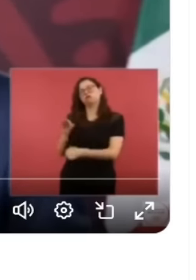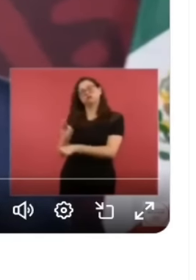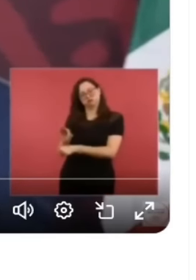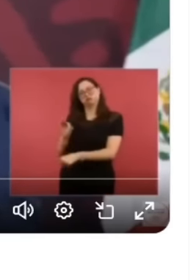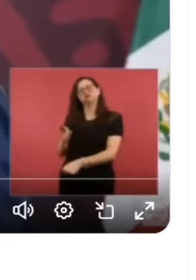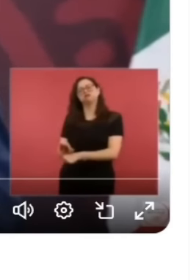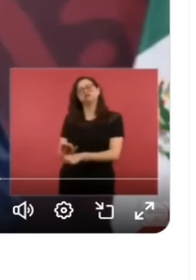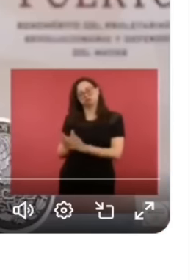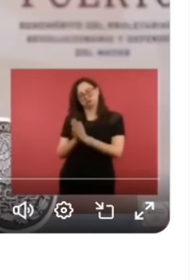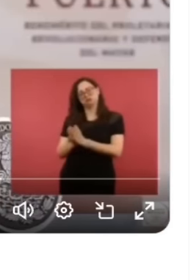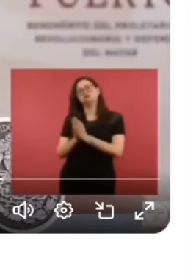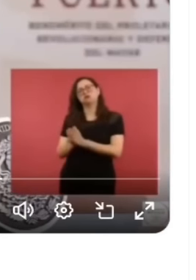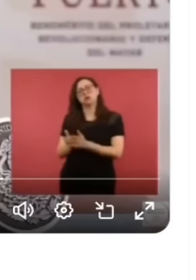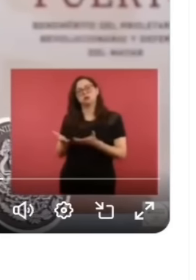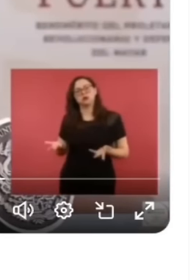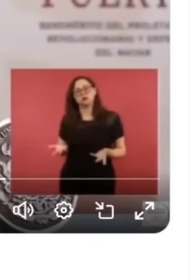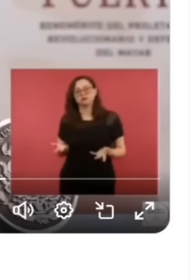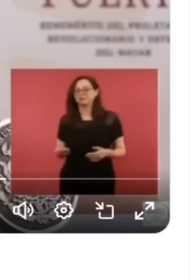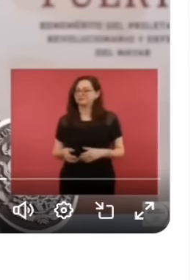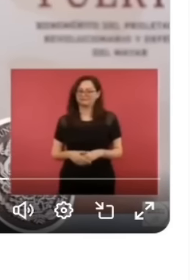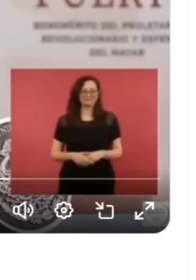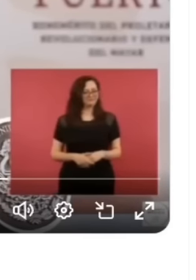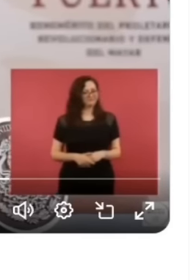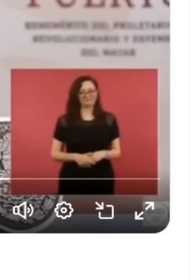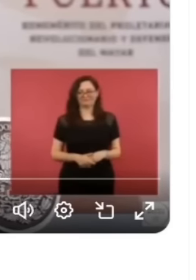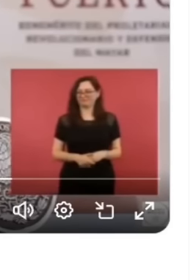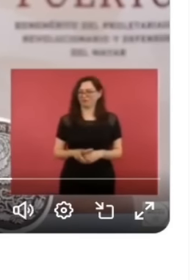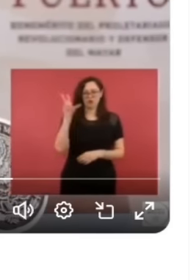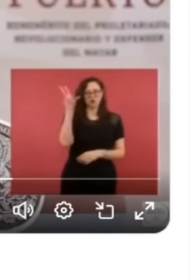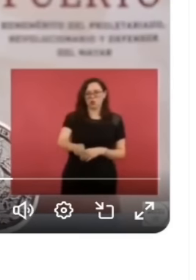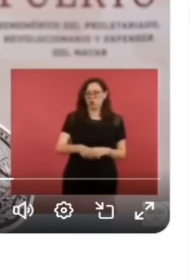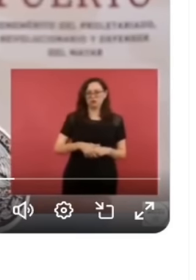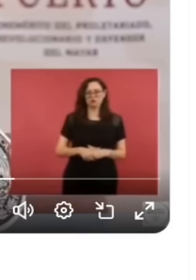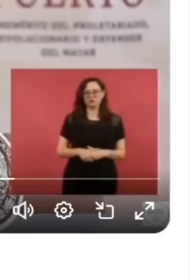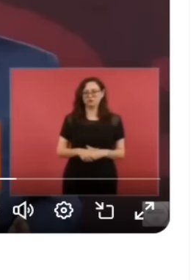encargo, o ahí se los encargo. No.